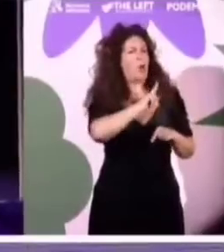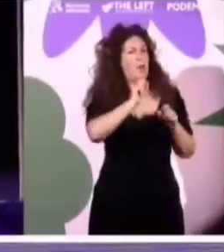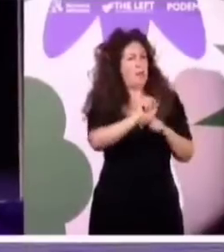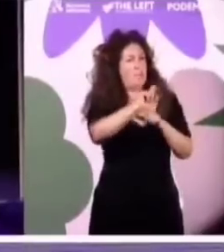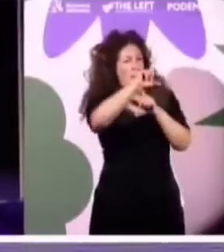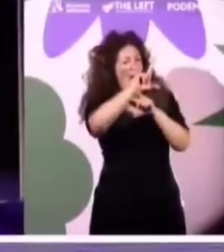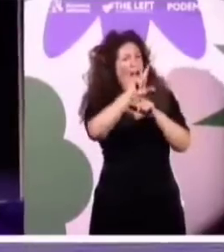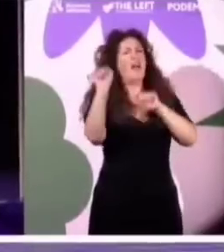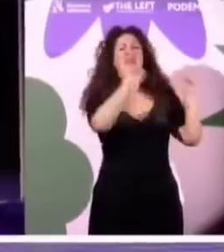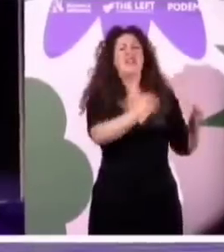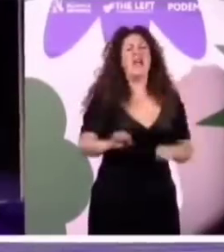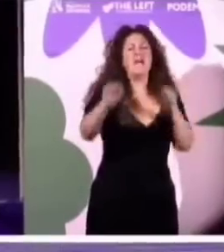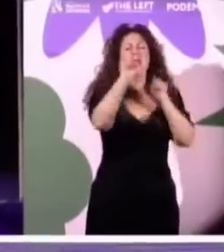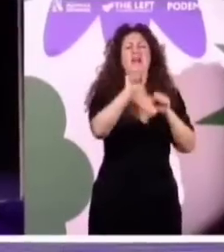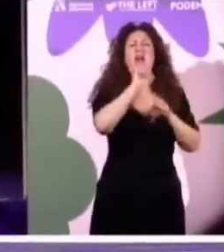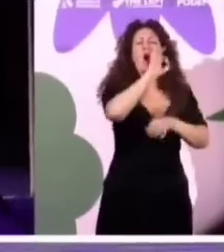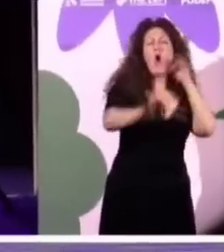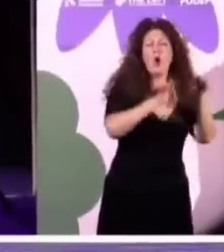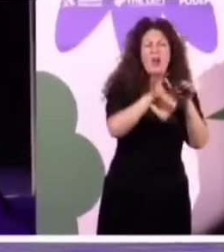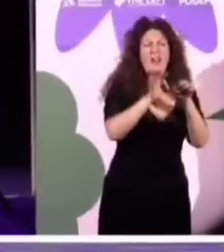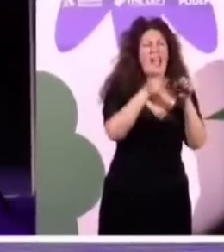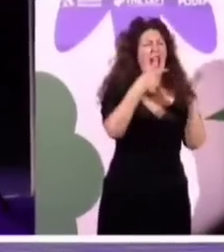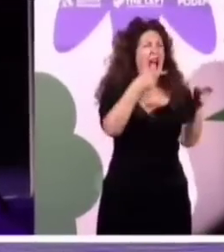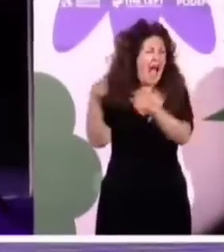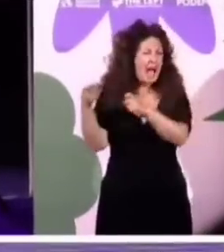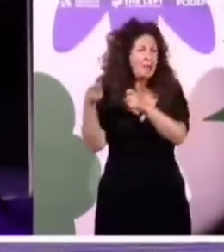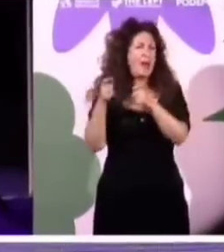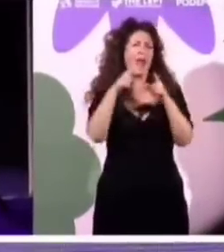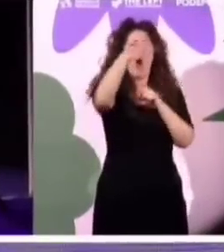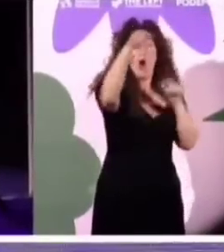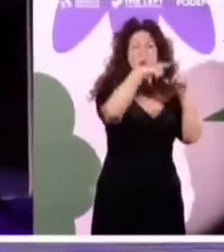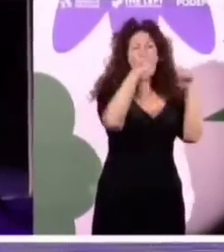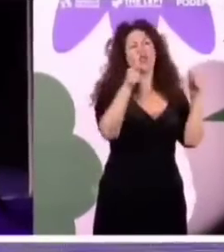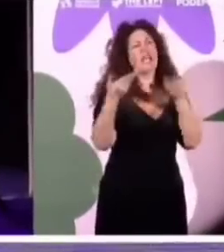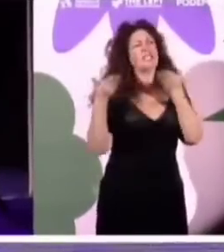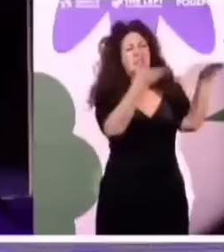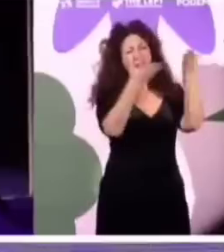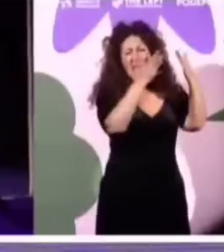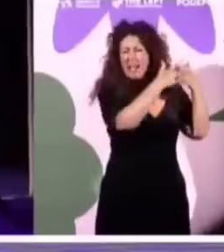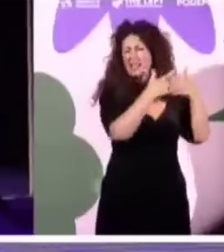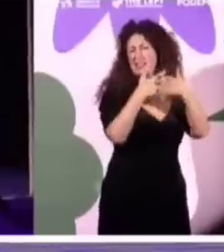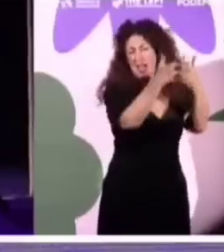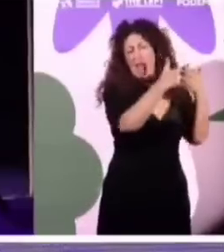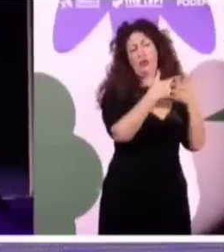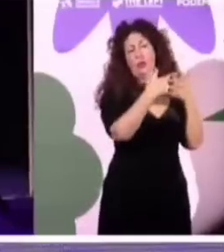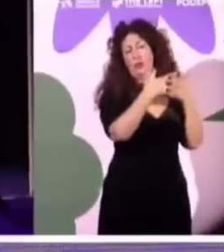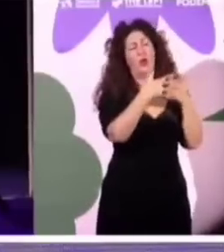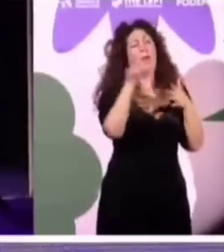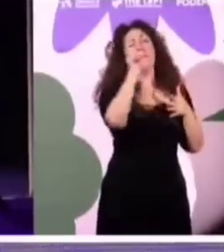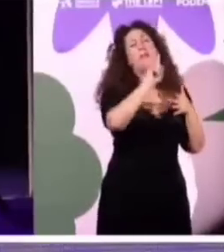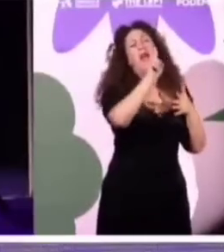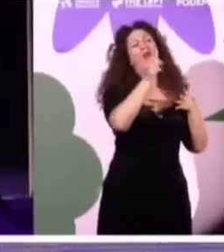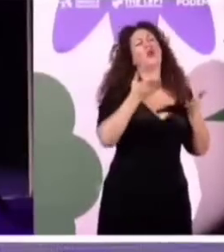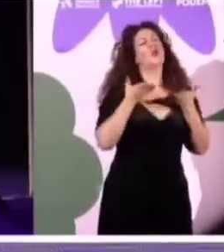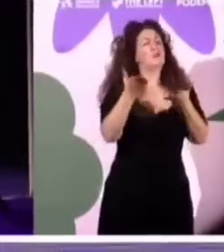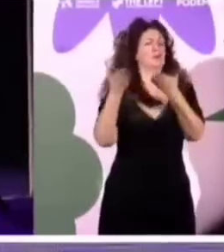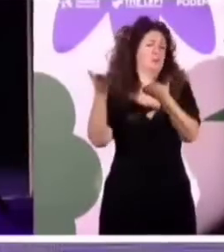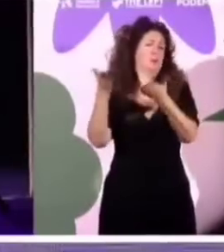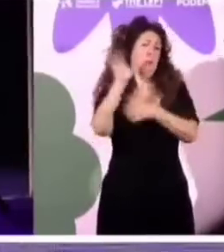una organización armada como es la OTAN al servicio de los Estados Unidos, pero no al servicio de los países